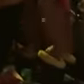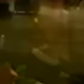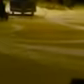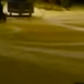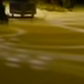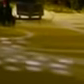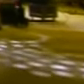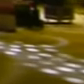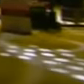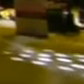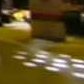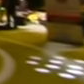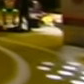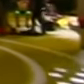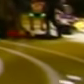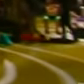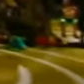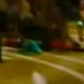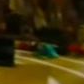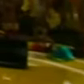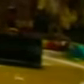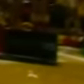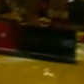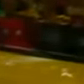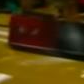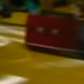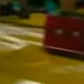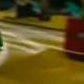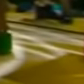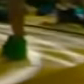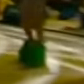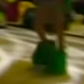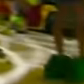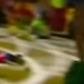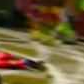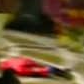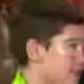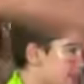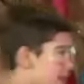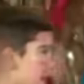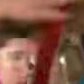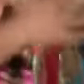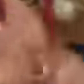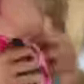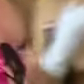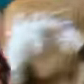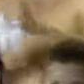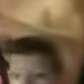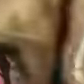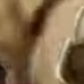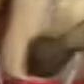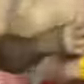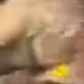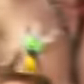Muévete, muévete, con Pepiada, muévete, muévete, con Pepiada, muévete. Muchachos, no tengo